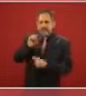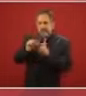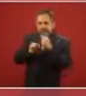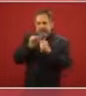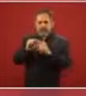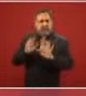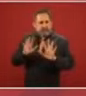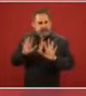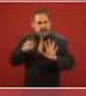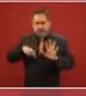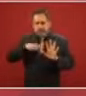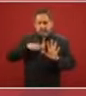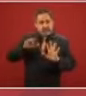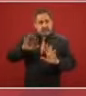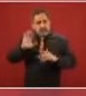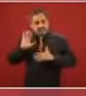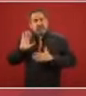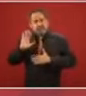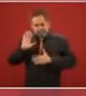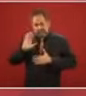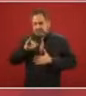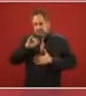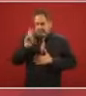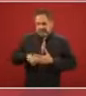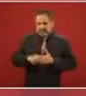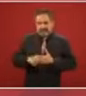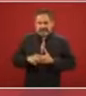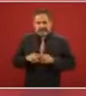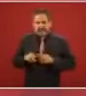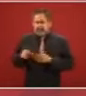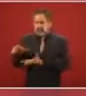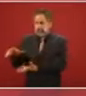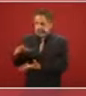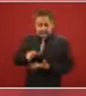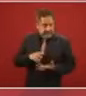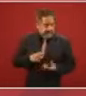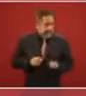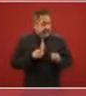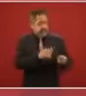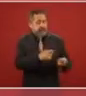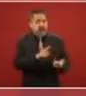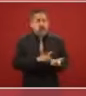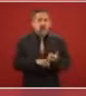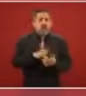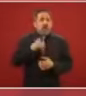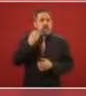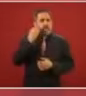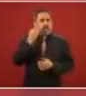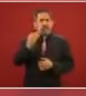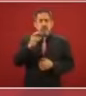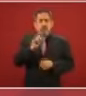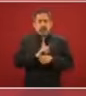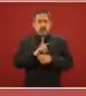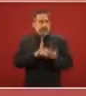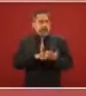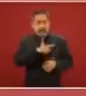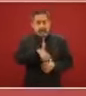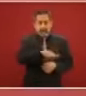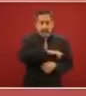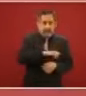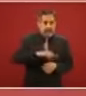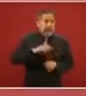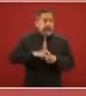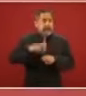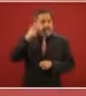Tenemos el compromiso de entregar los fertilizantes a los productores de